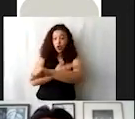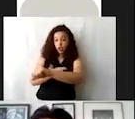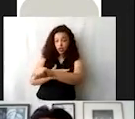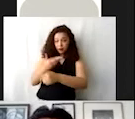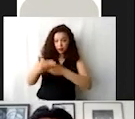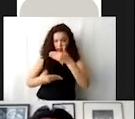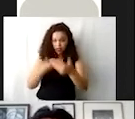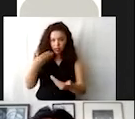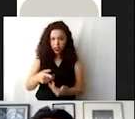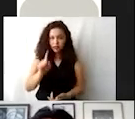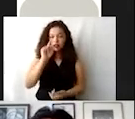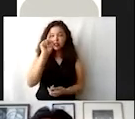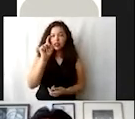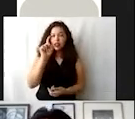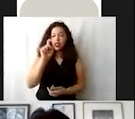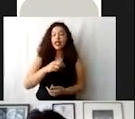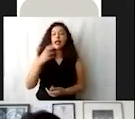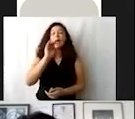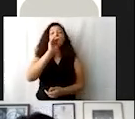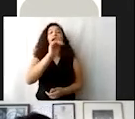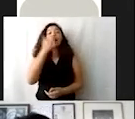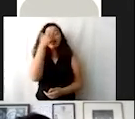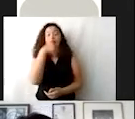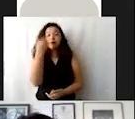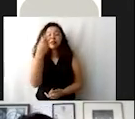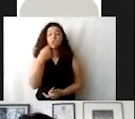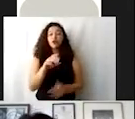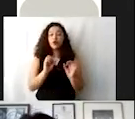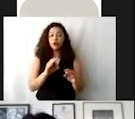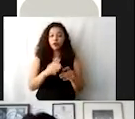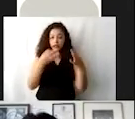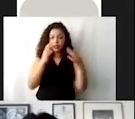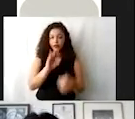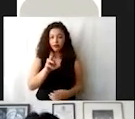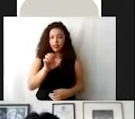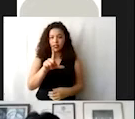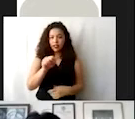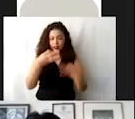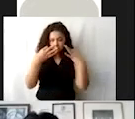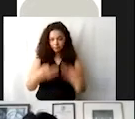servicios, solicitar la verificación de tu domicilio fiscal. ¿Ya? Le damos